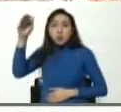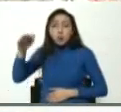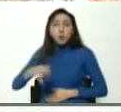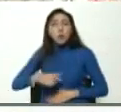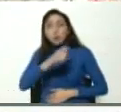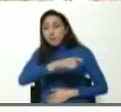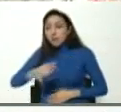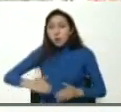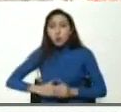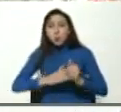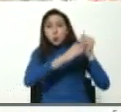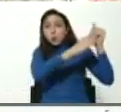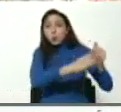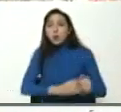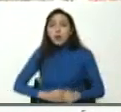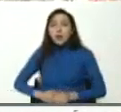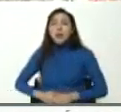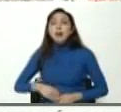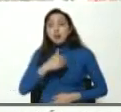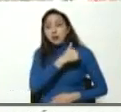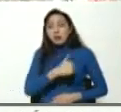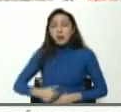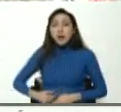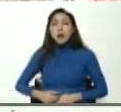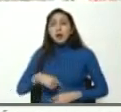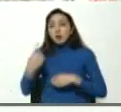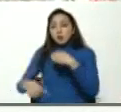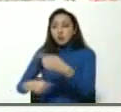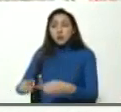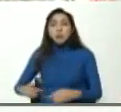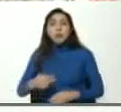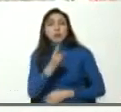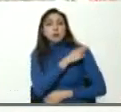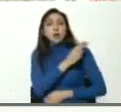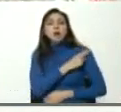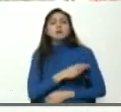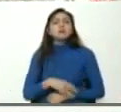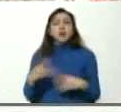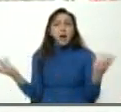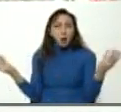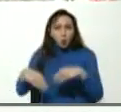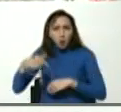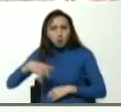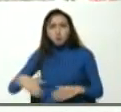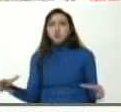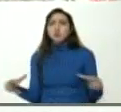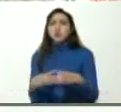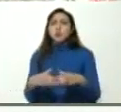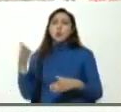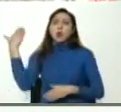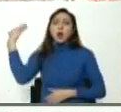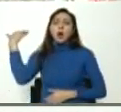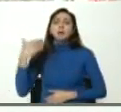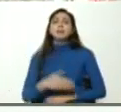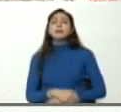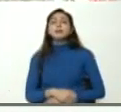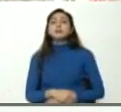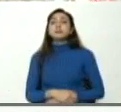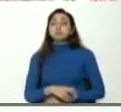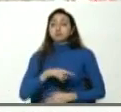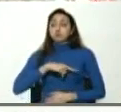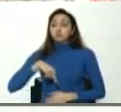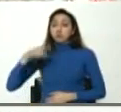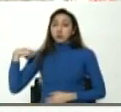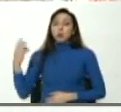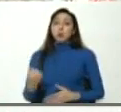gobernantes y gerentes públicos fue una conclusión de esta reunión tenemos que